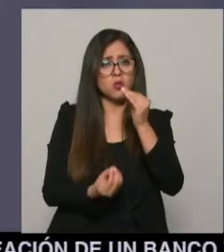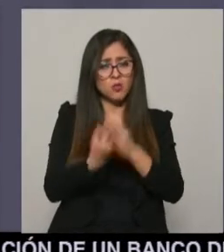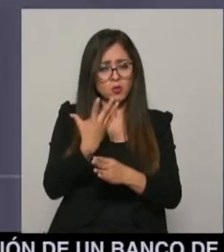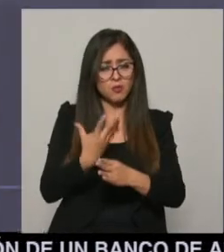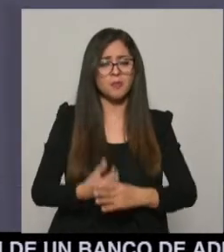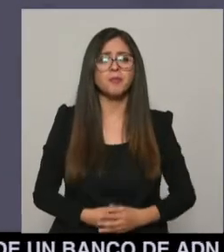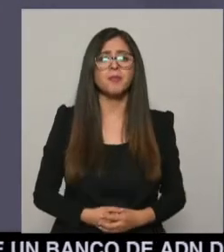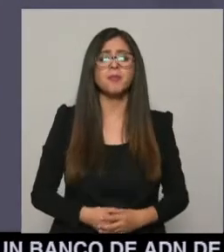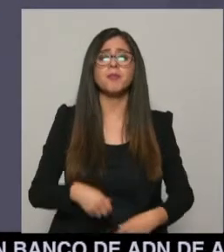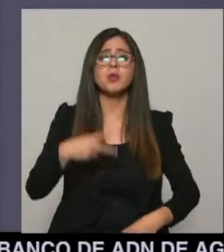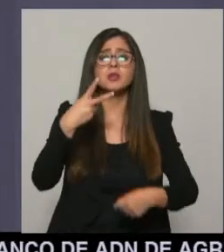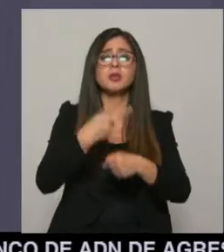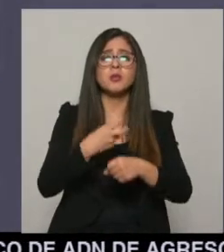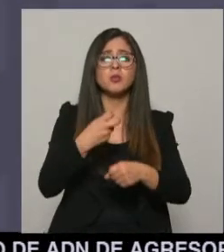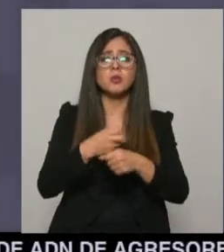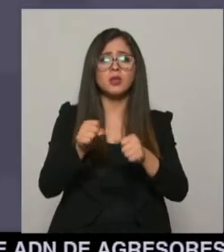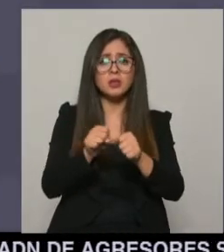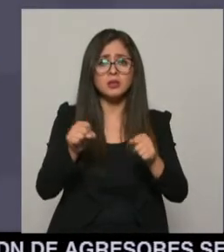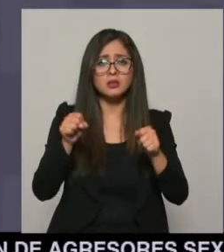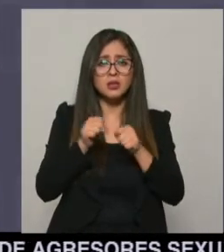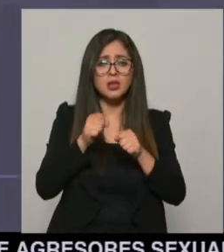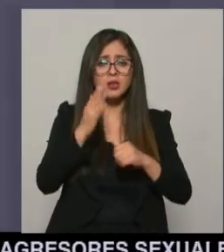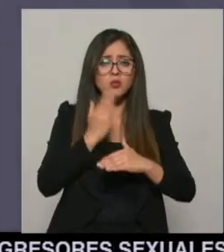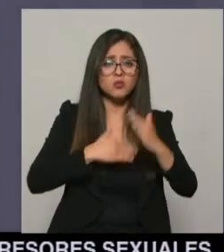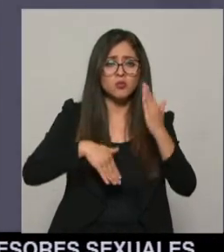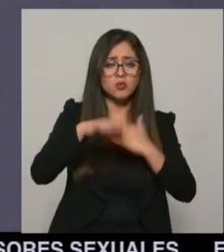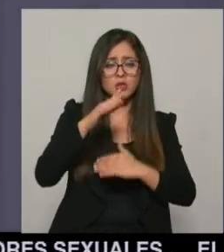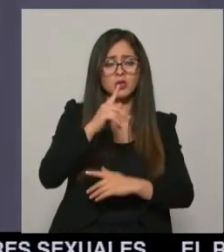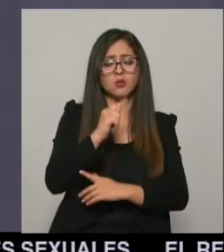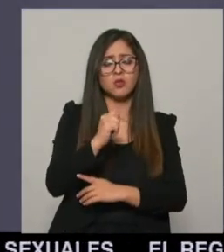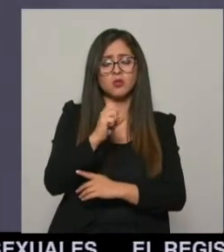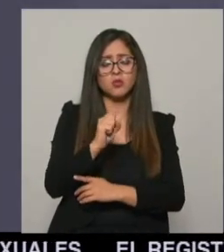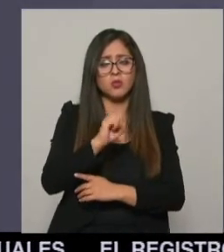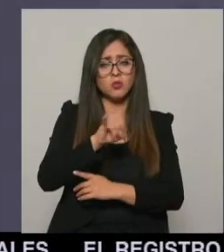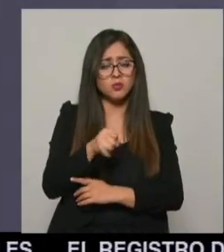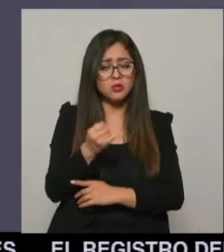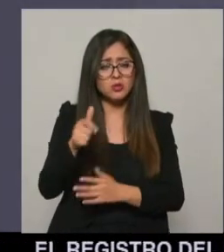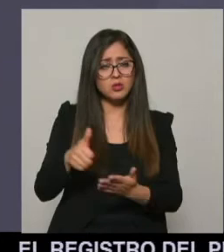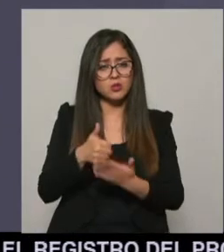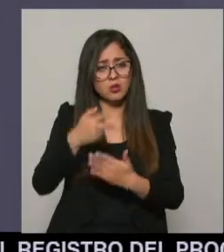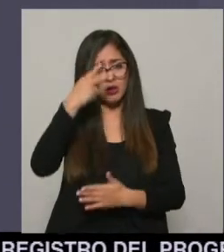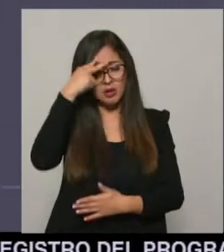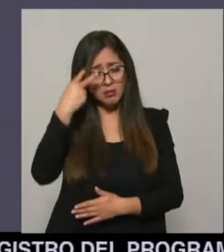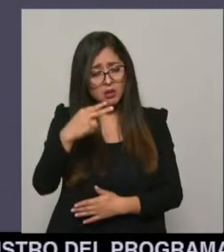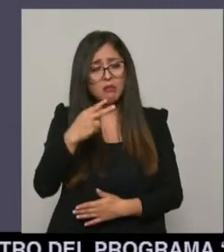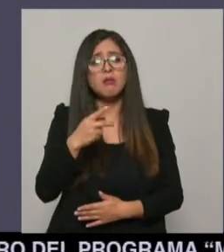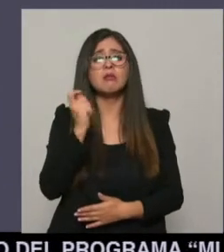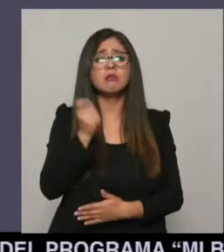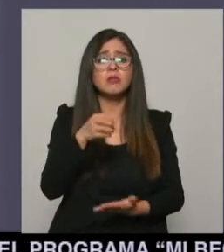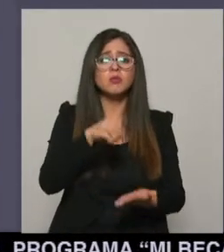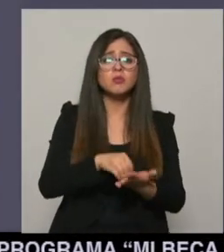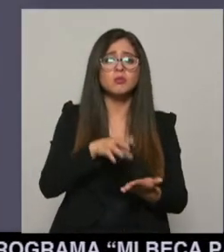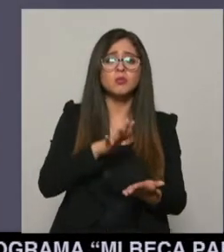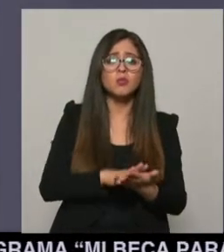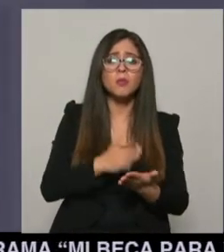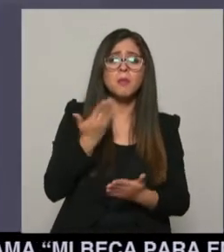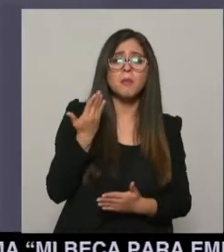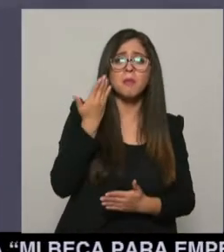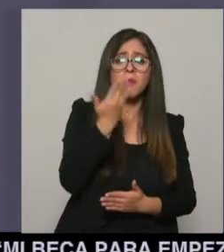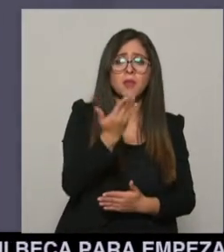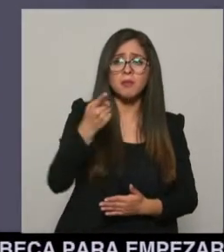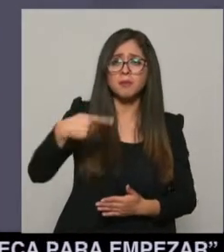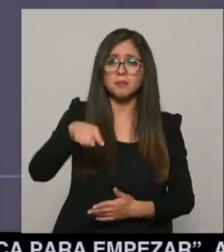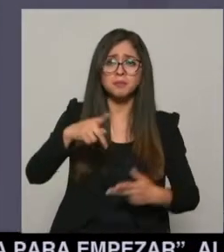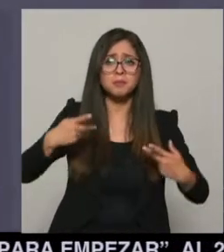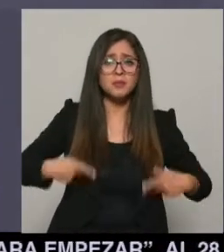segunda sala superior del Tribunal Superior de Justicia de la Federación ordena, gracias a una petición de un